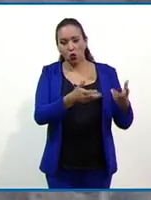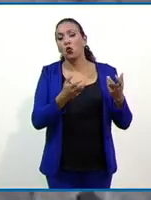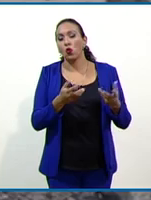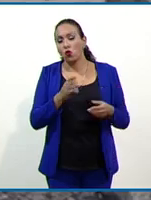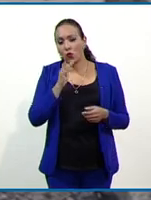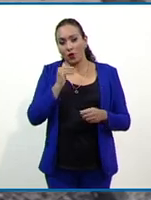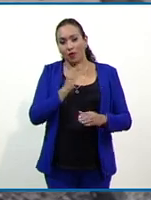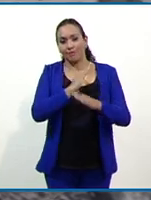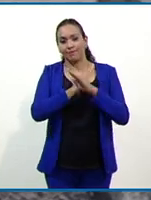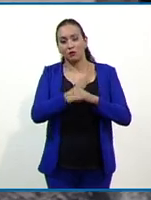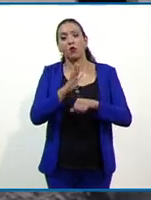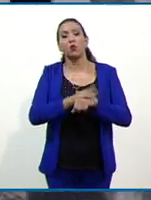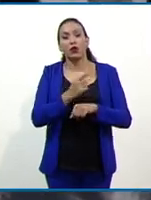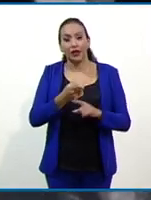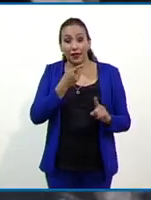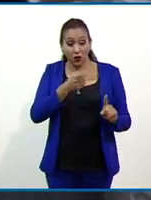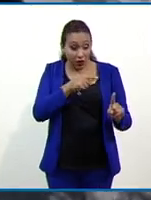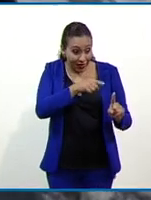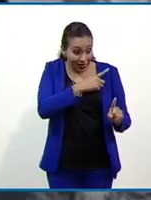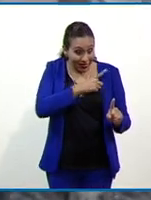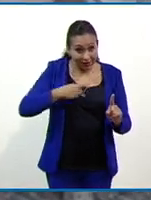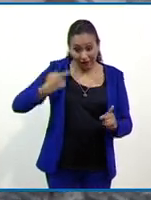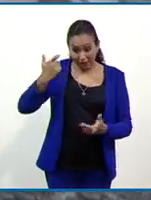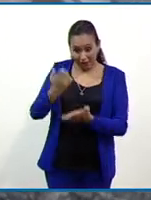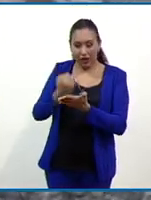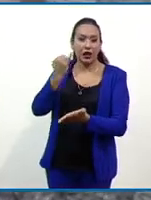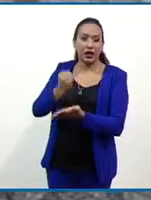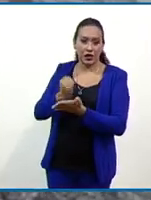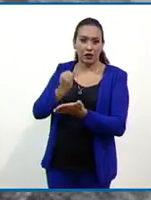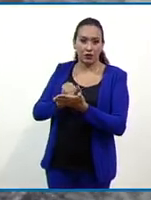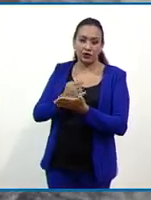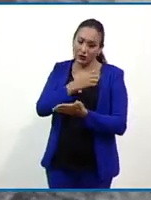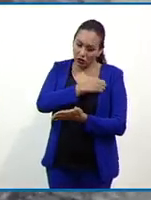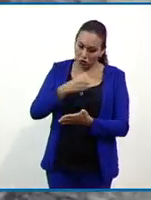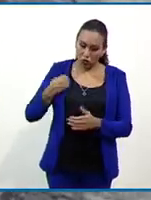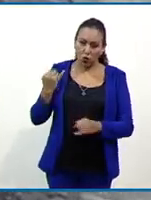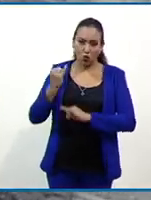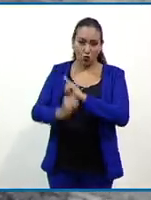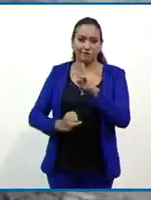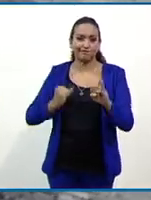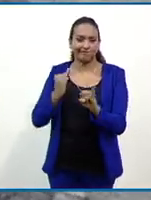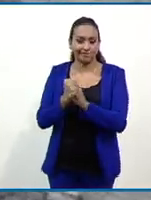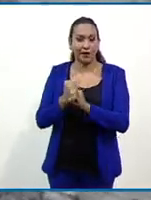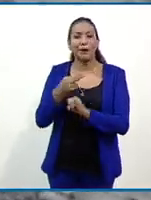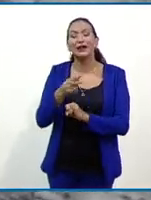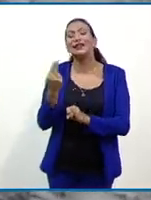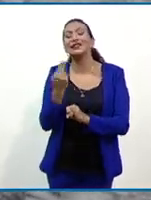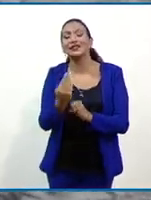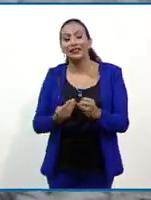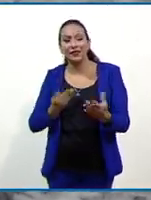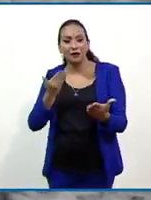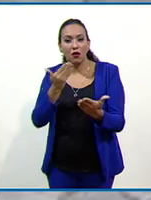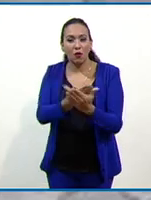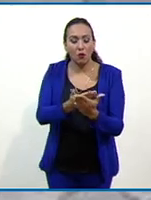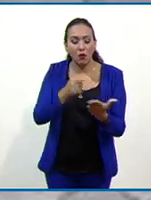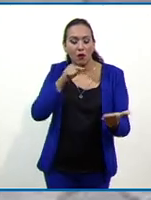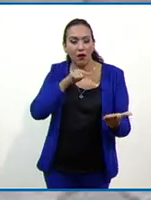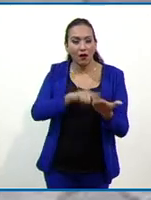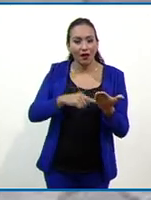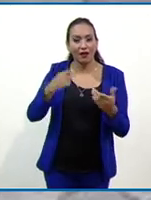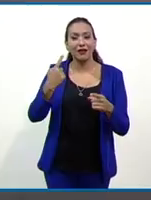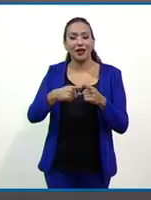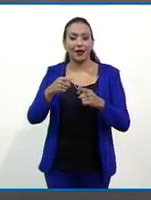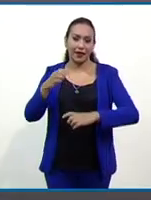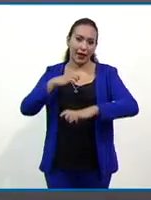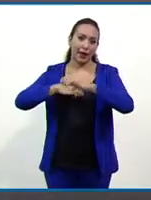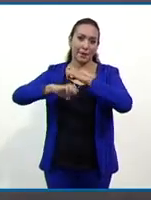el argumento de que se da cumplimiento a una obligación internacional, debe existir una petición expresa de autoridad extranjera